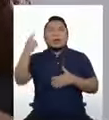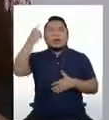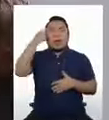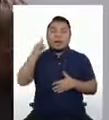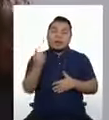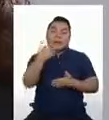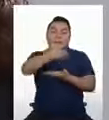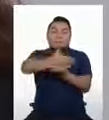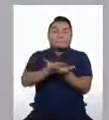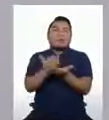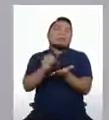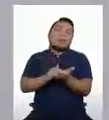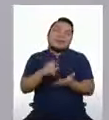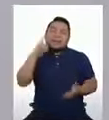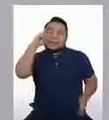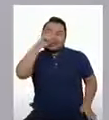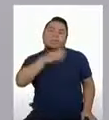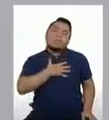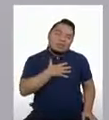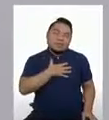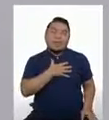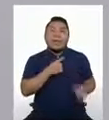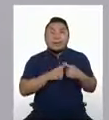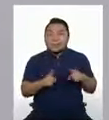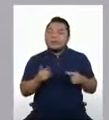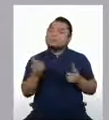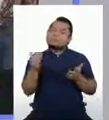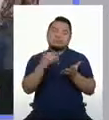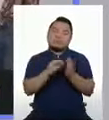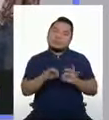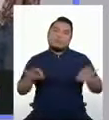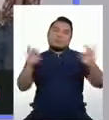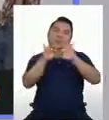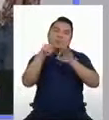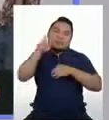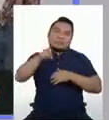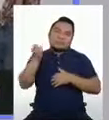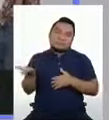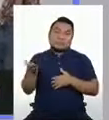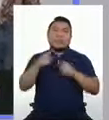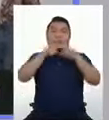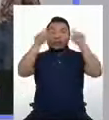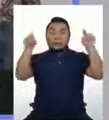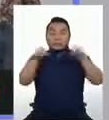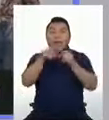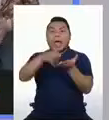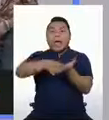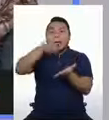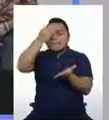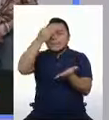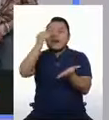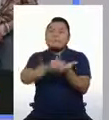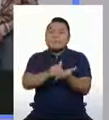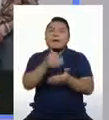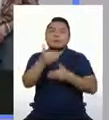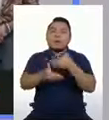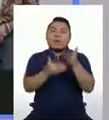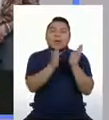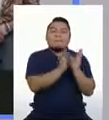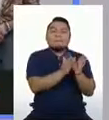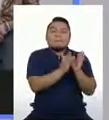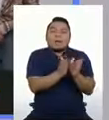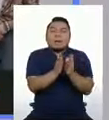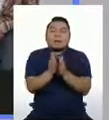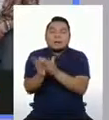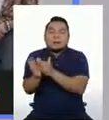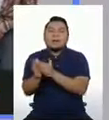las partes más pesadas, pero también la más necesaria. Mientras vamos creciendo y aprendiendo más, hacer nuestra